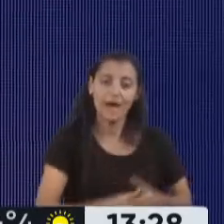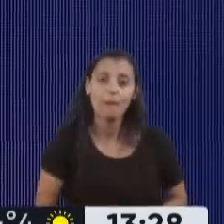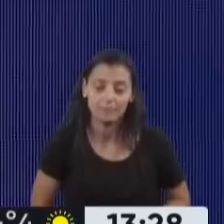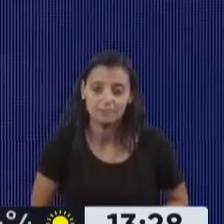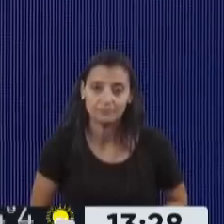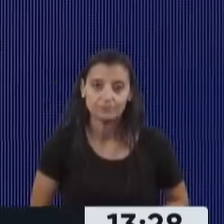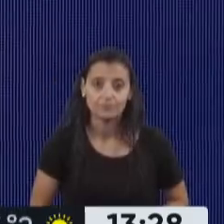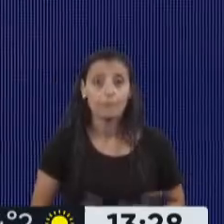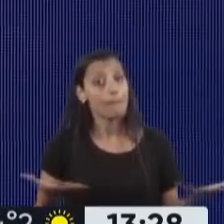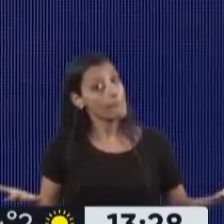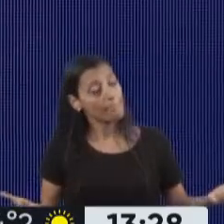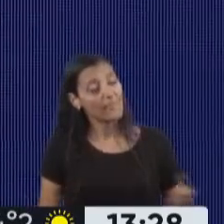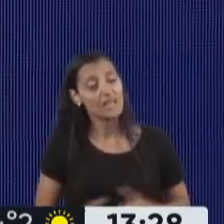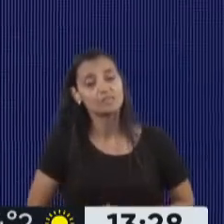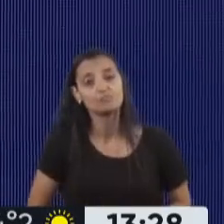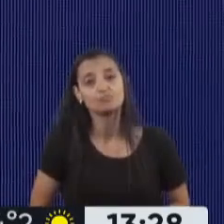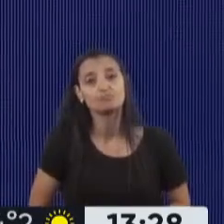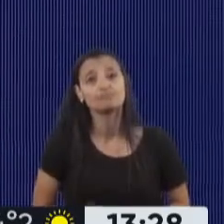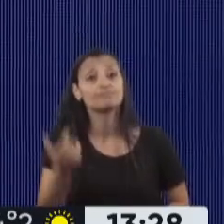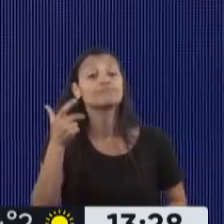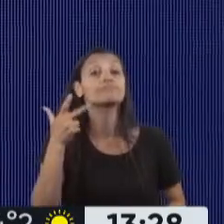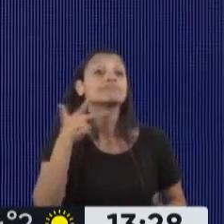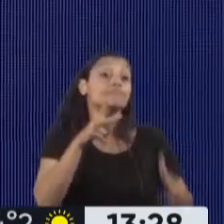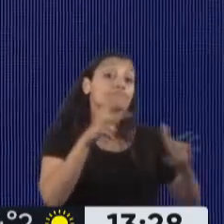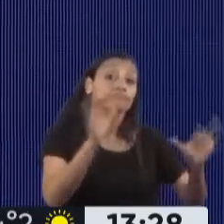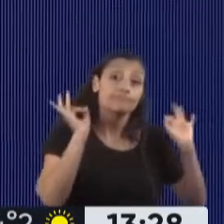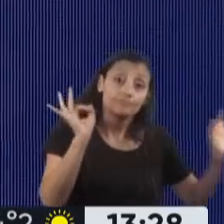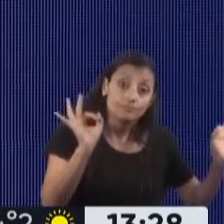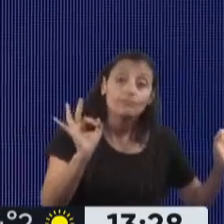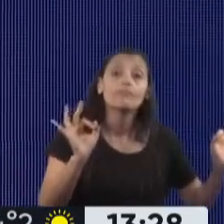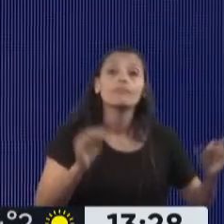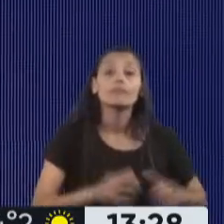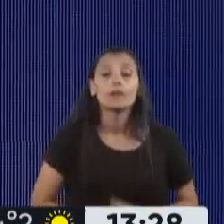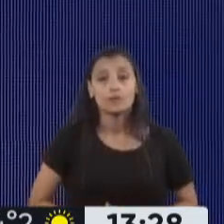saben. Pero, dicho esto,